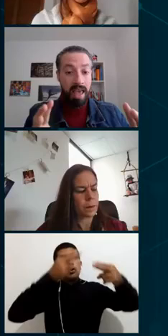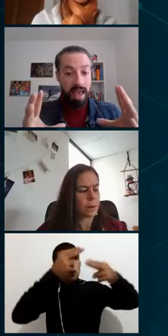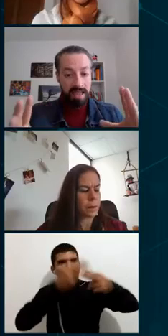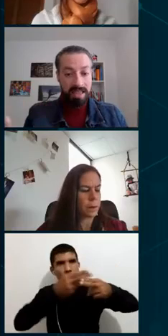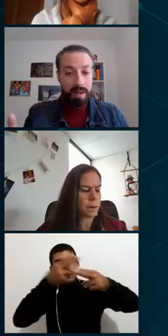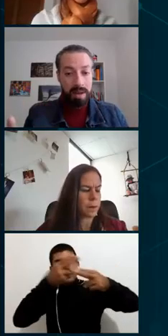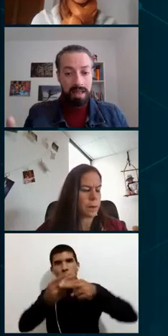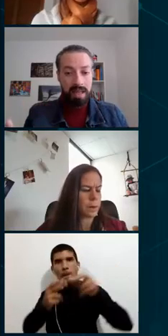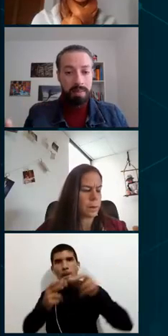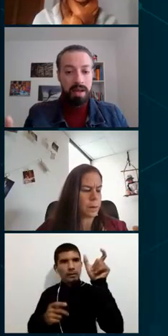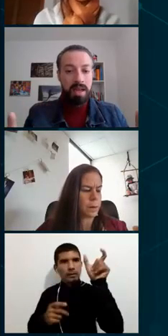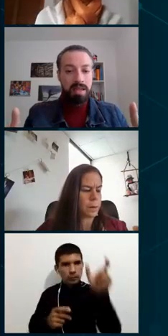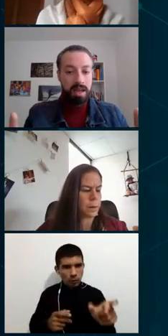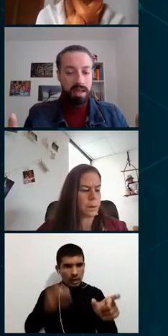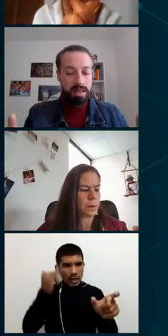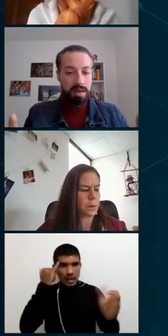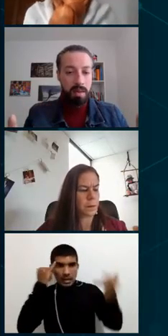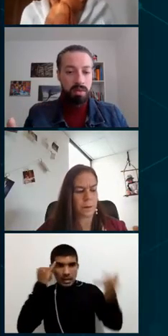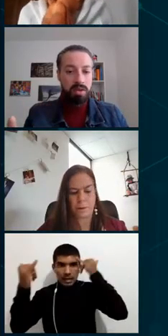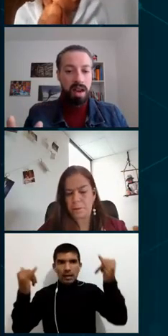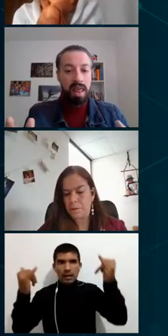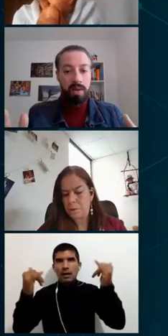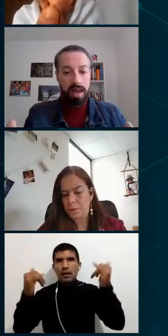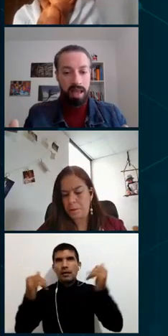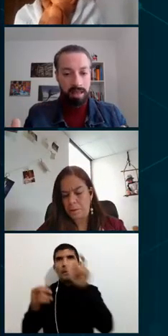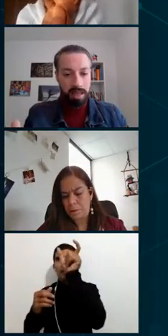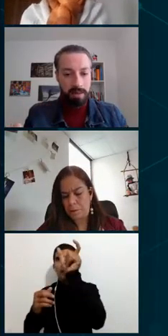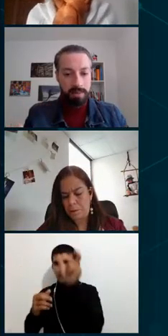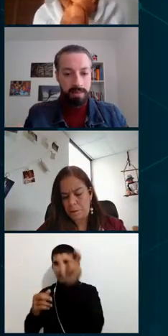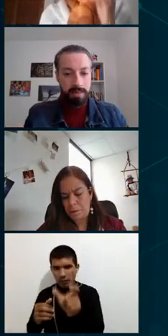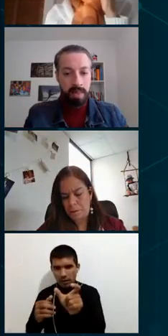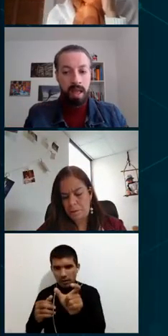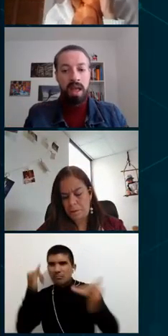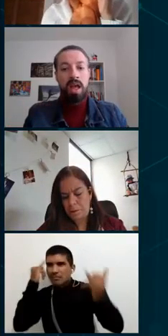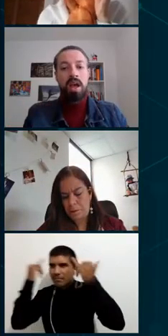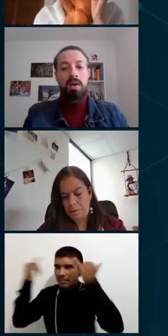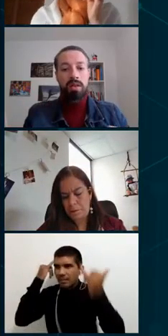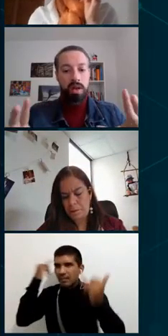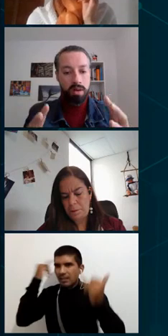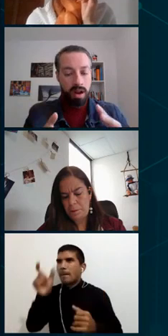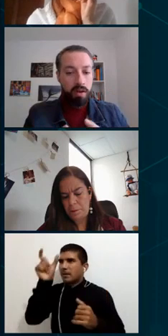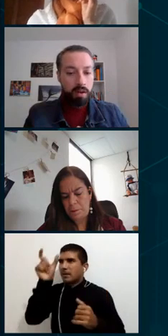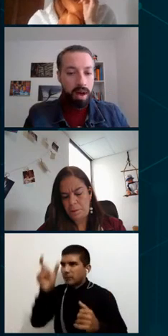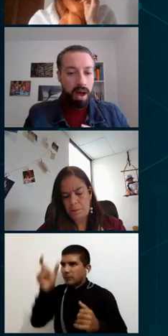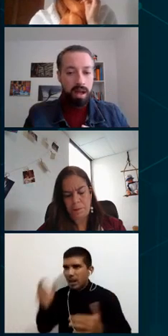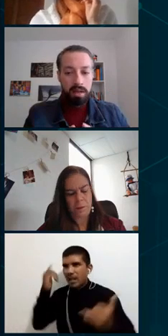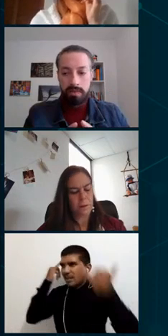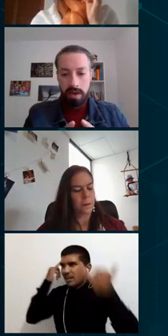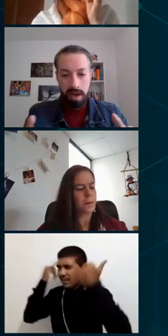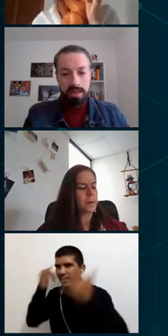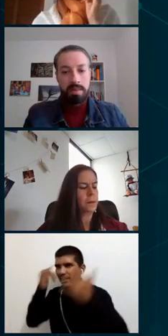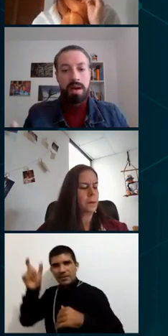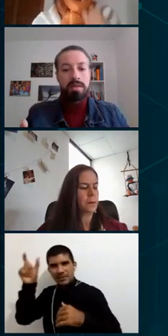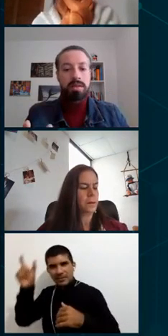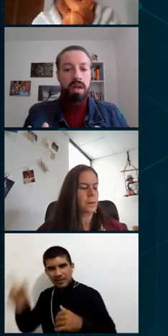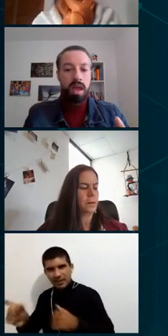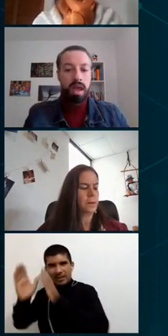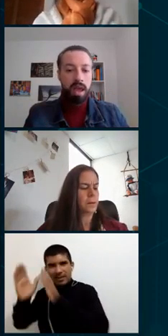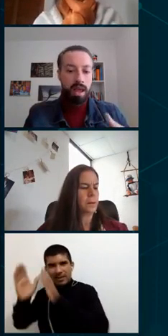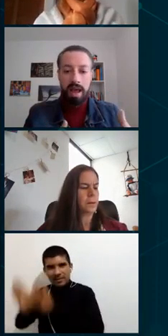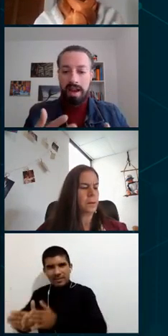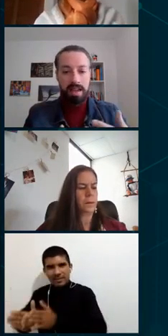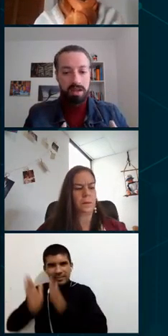ideas. Esta primera etapa es la que llamamos la divergencia. Cuando de alguna forma